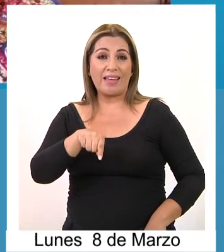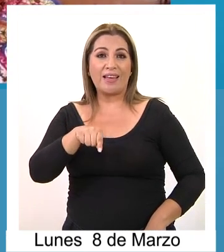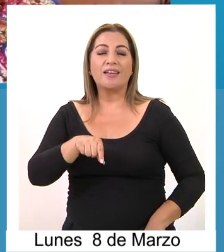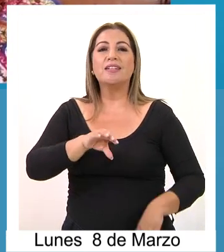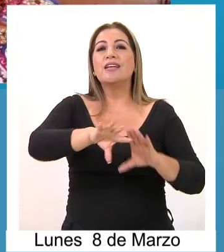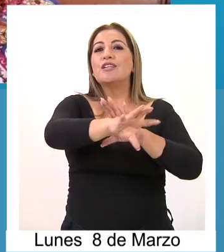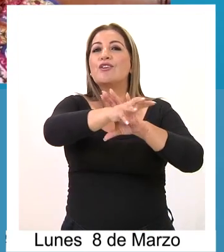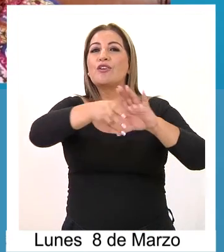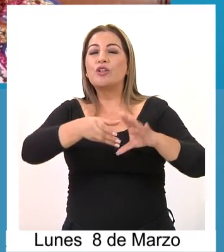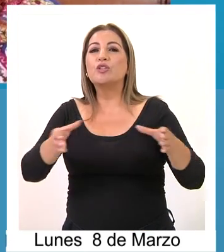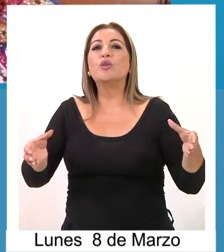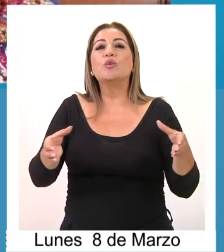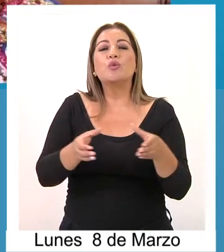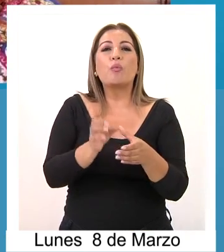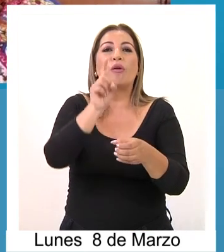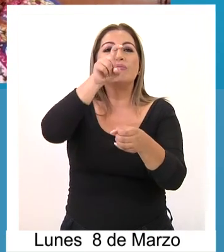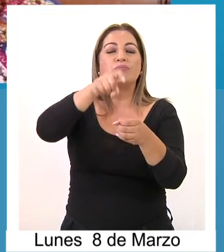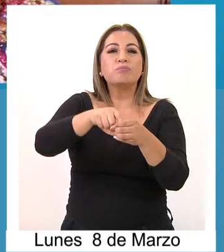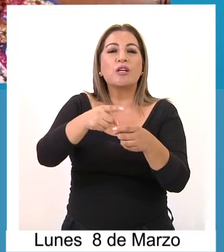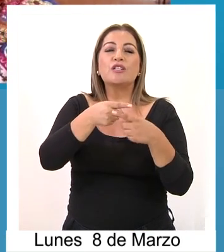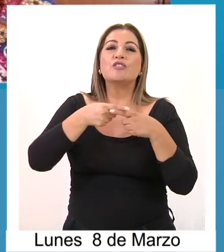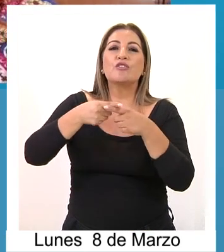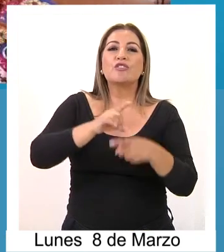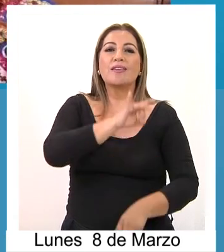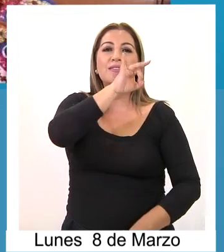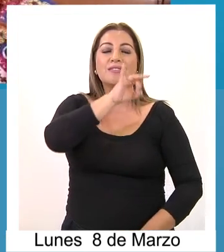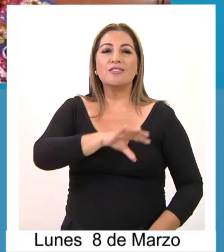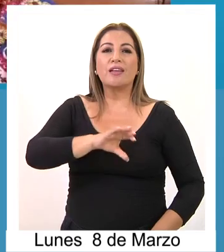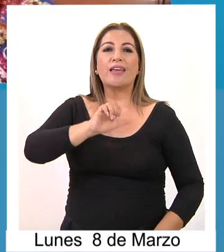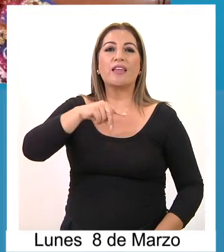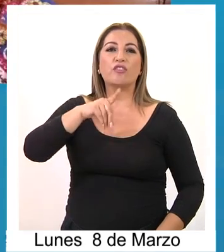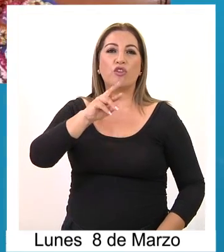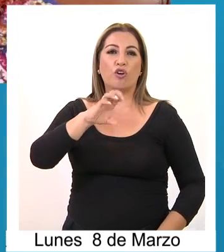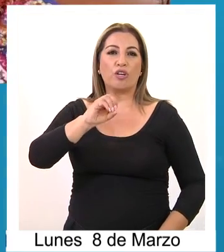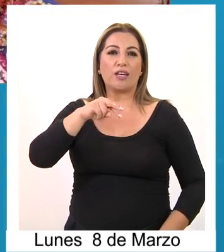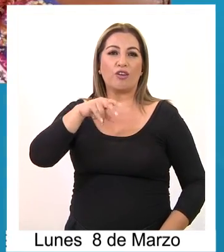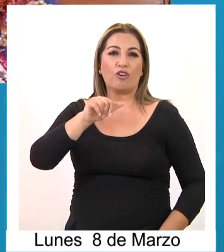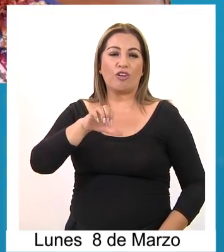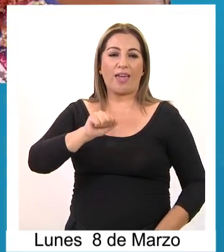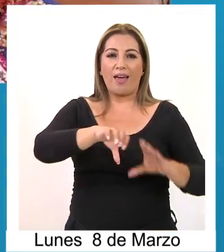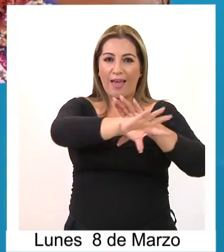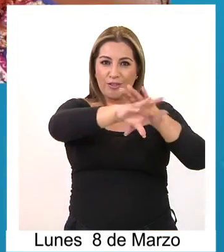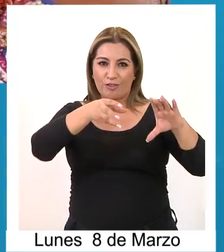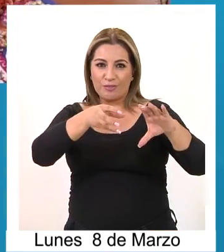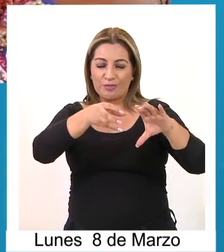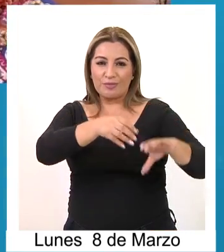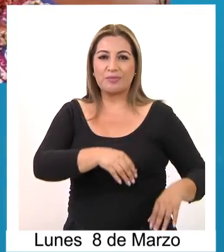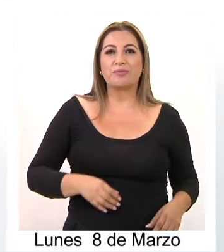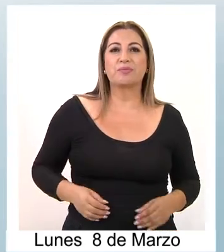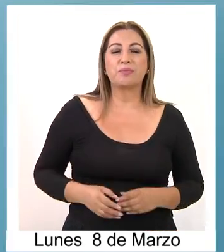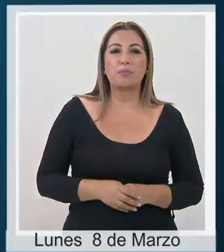Hovelin, ginecóloga y parte del directorio de la Sociedad Chilena de Endocrinología Ginecológica.